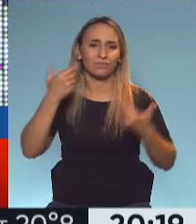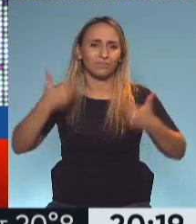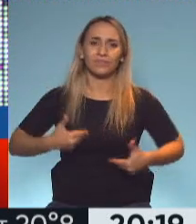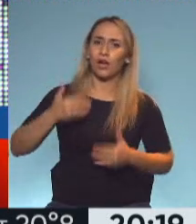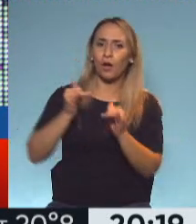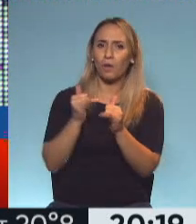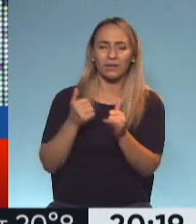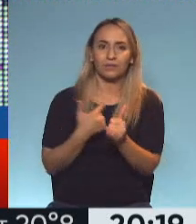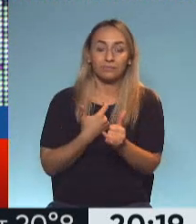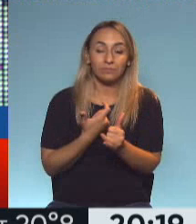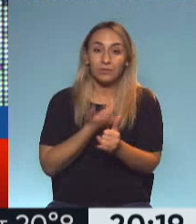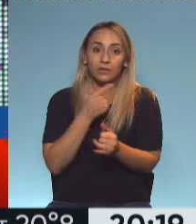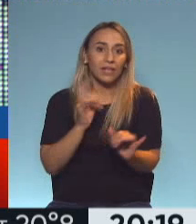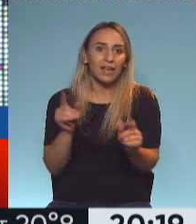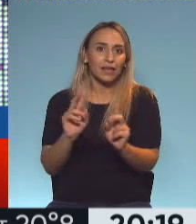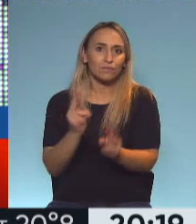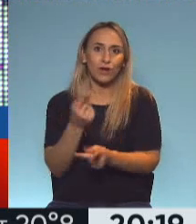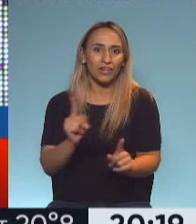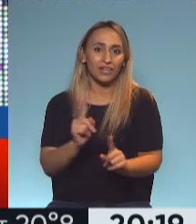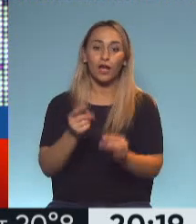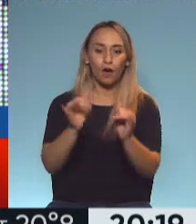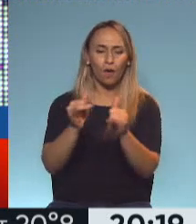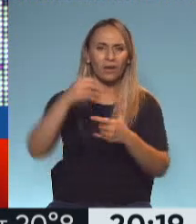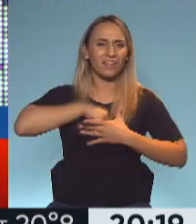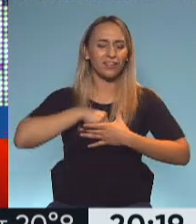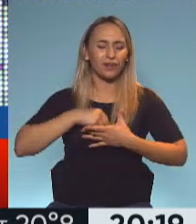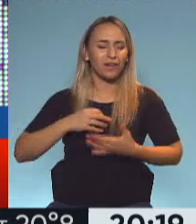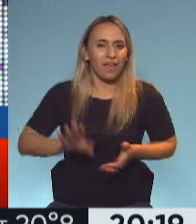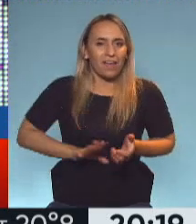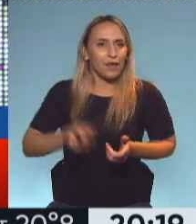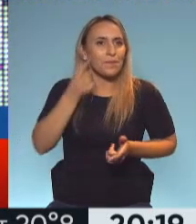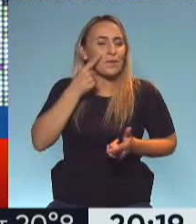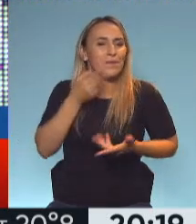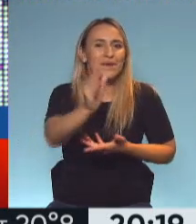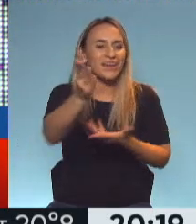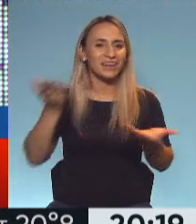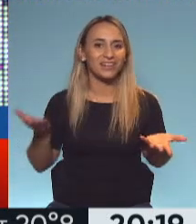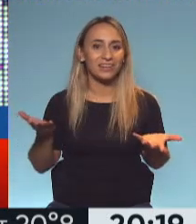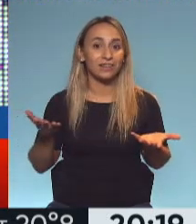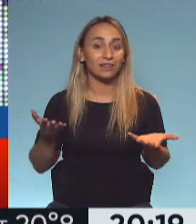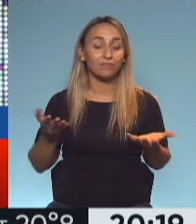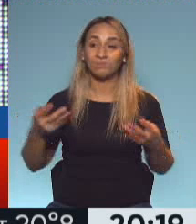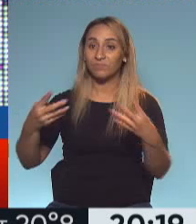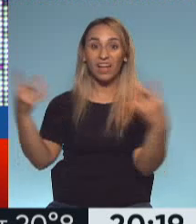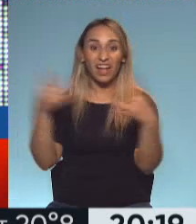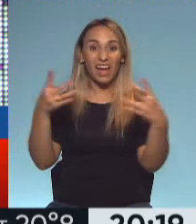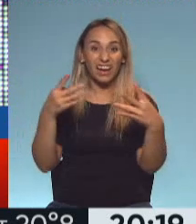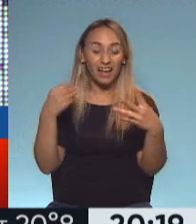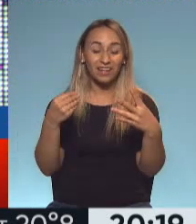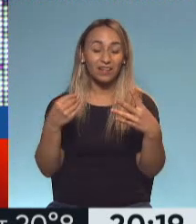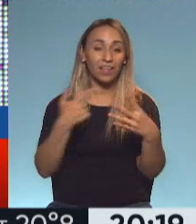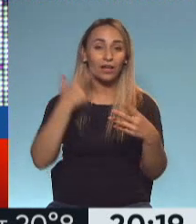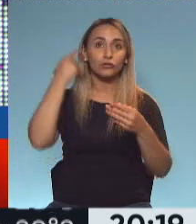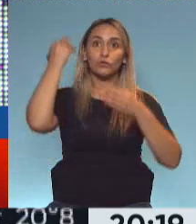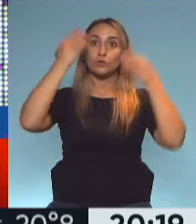para morir. Los jóvenes están preparados para vivir. Esta guerra dejó cercenada muchos proyectos de vida, lo que querían haber sido